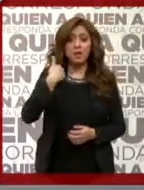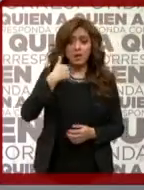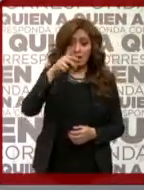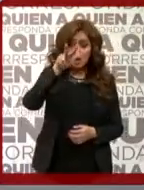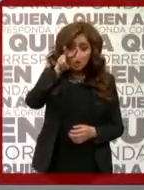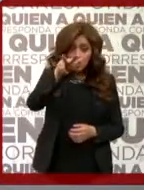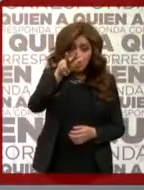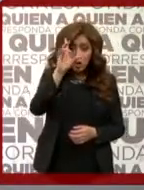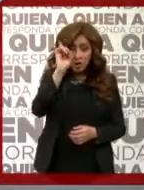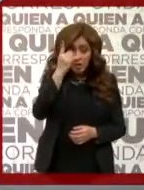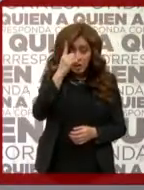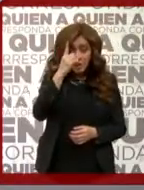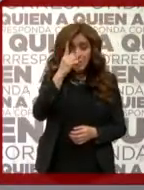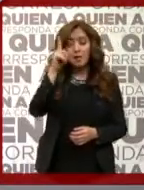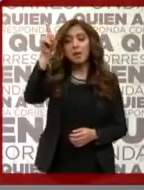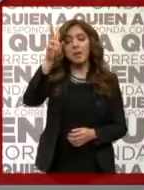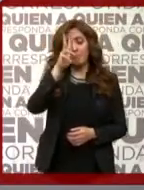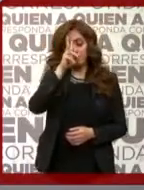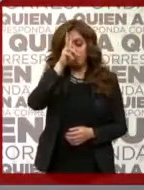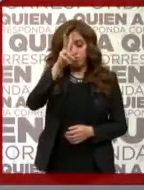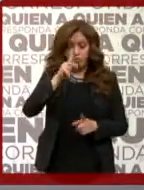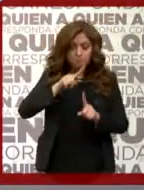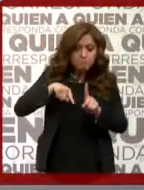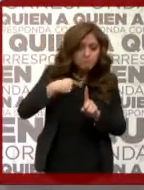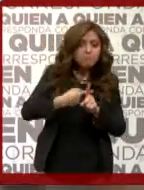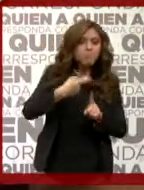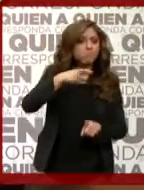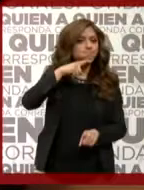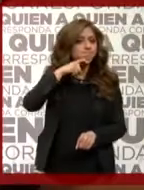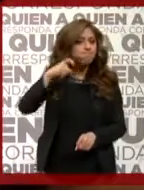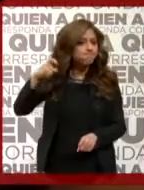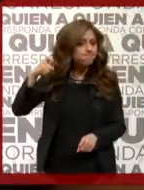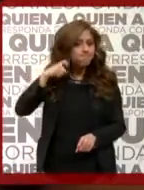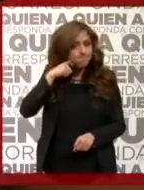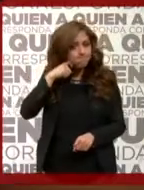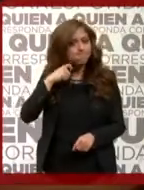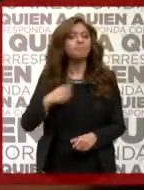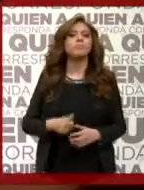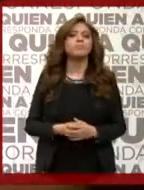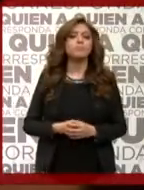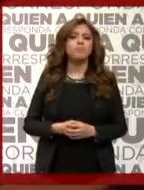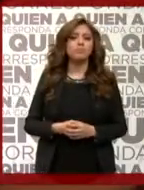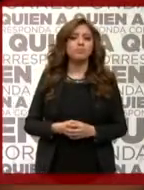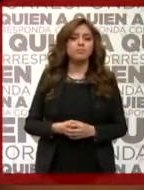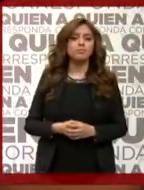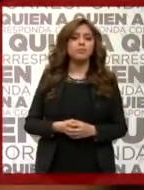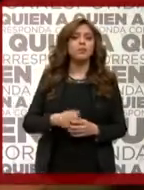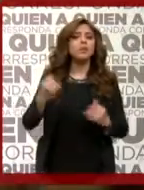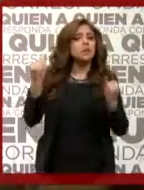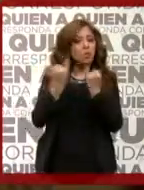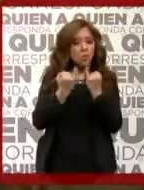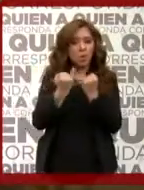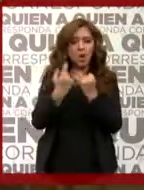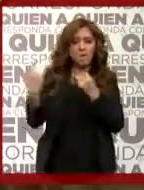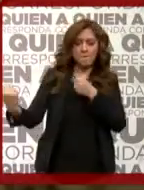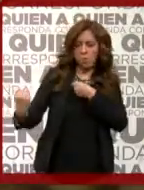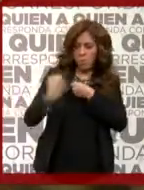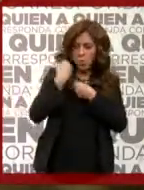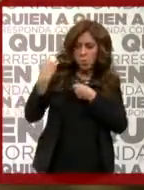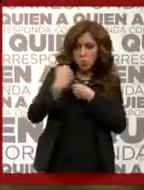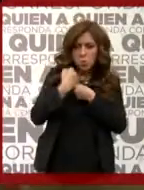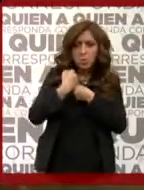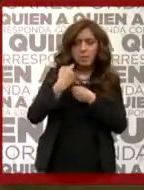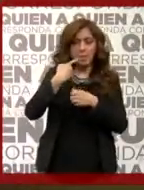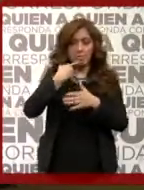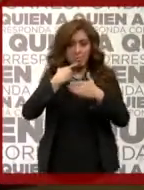de violación una vez más por parte de él. Soy víctima de golpes, de